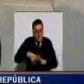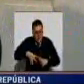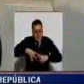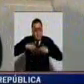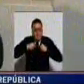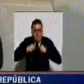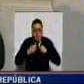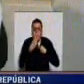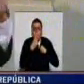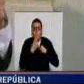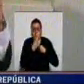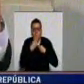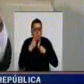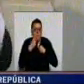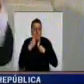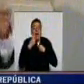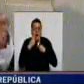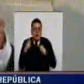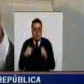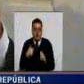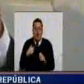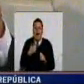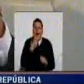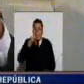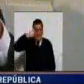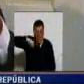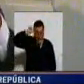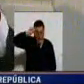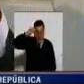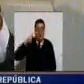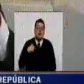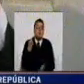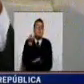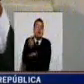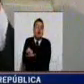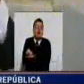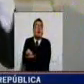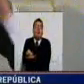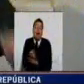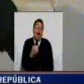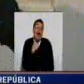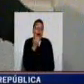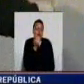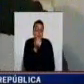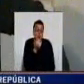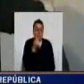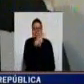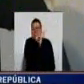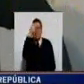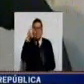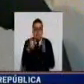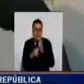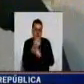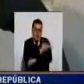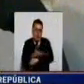el compromiso de pagar si se ganaba la subasta, so pena de una multa de